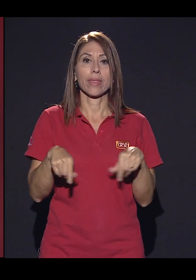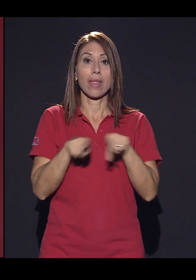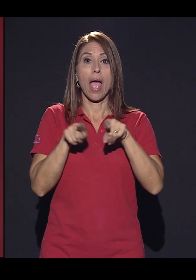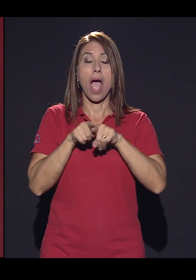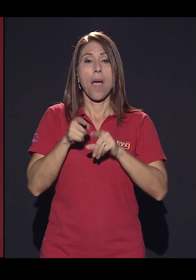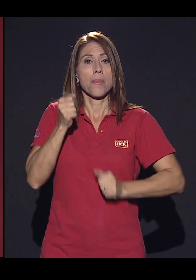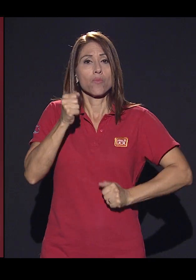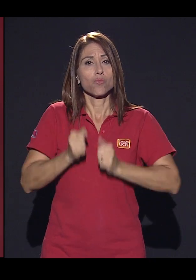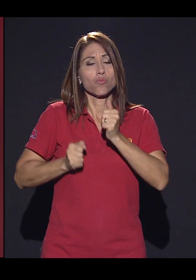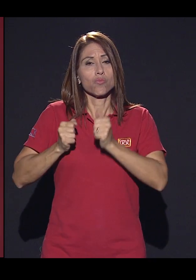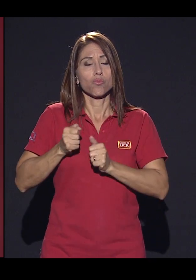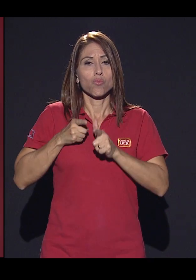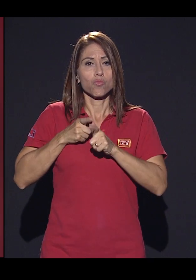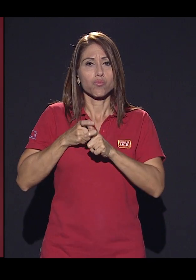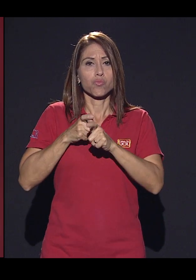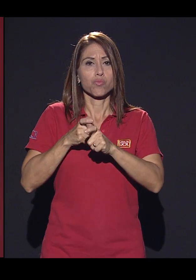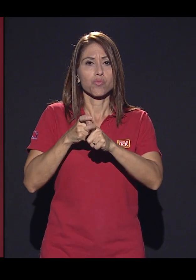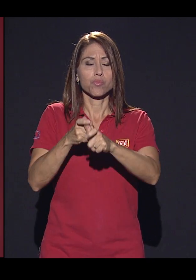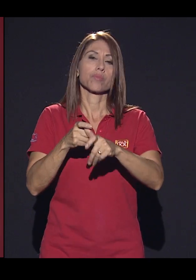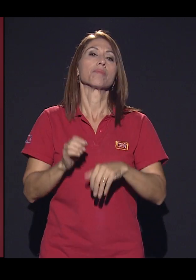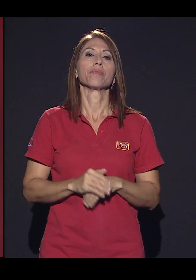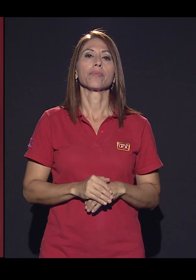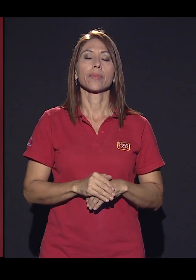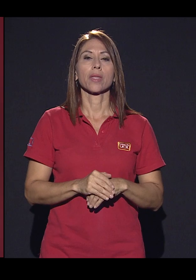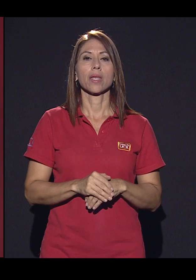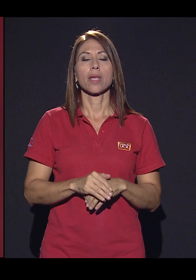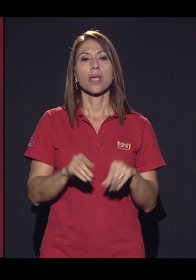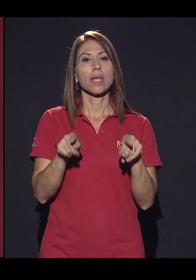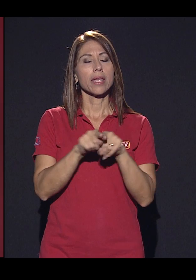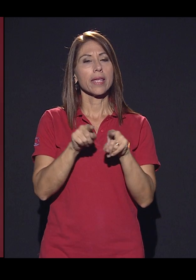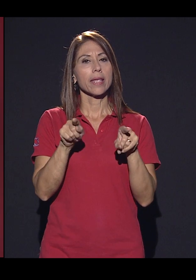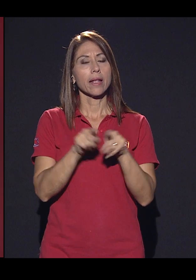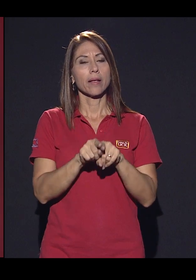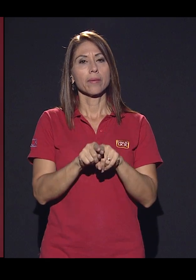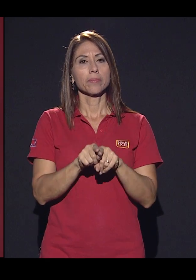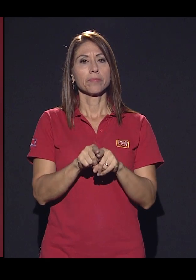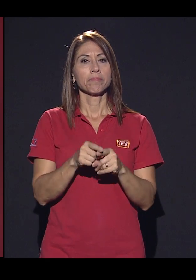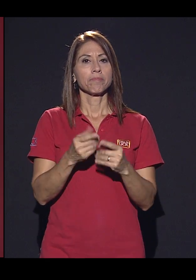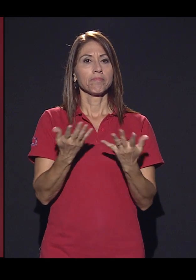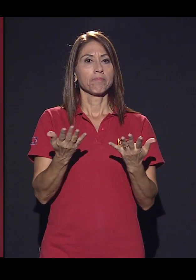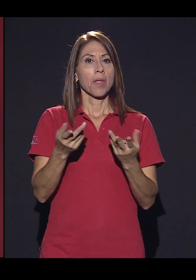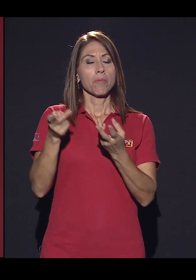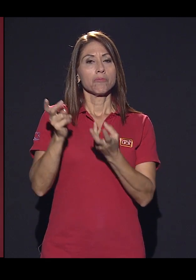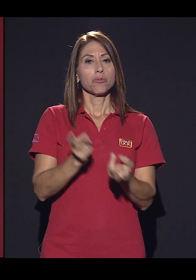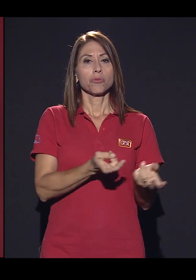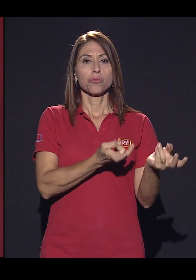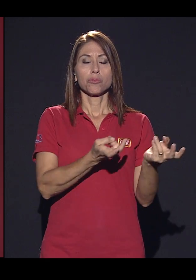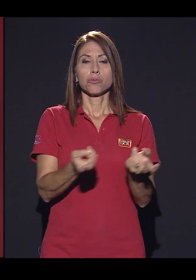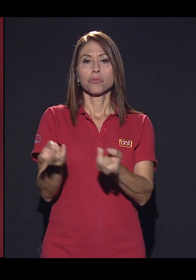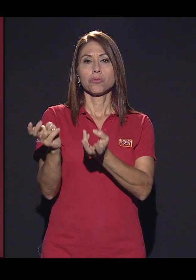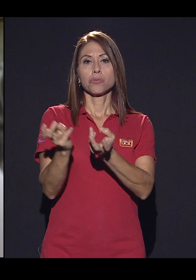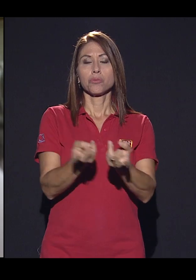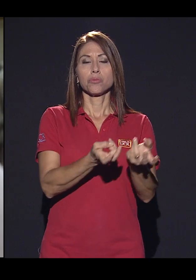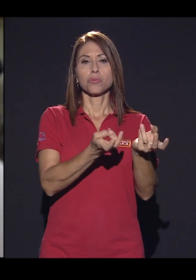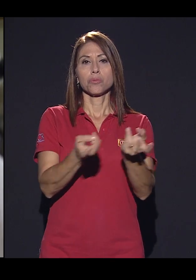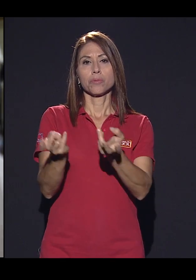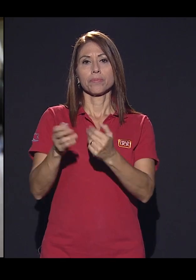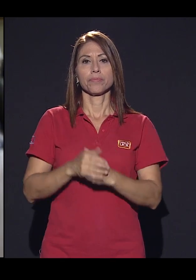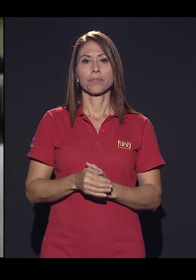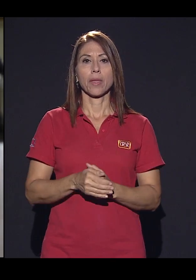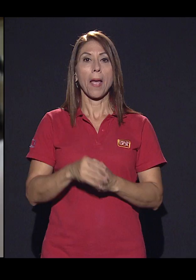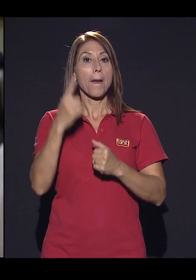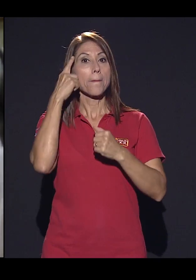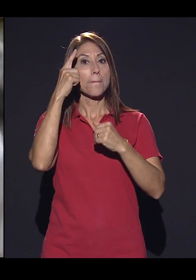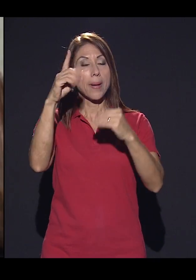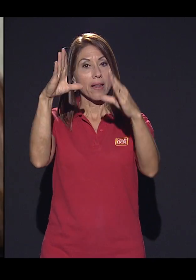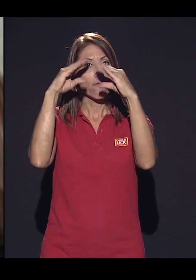corro, atletismo y natación. Y también patinar. Para informarse